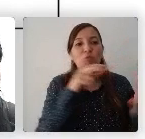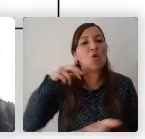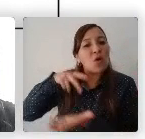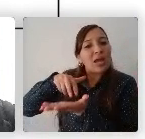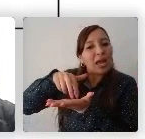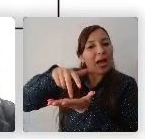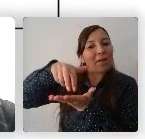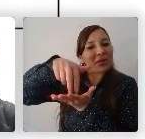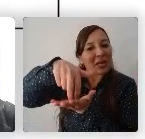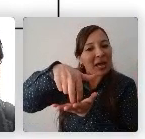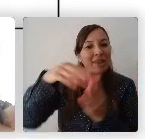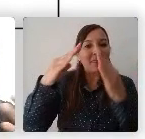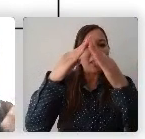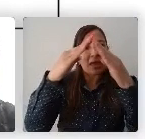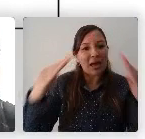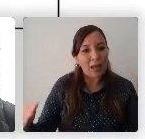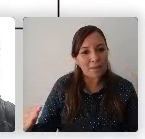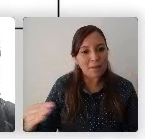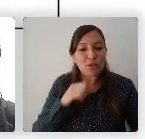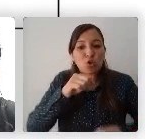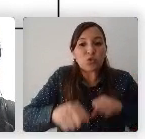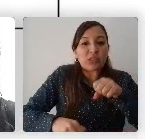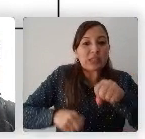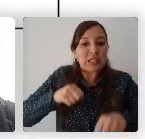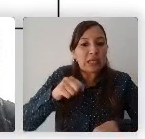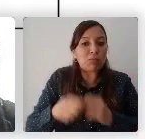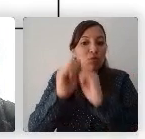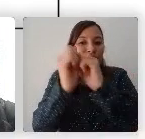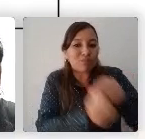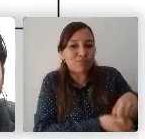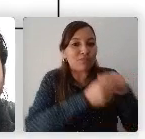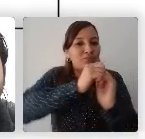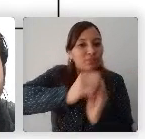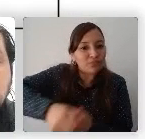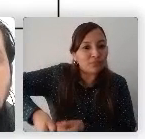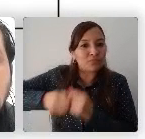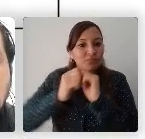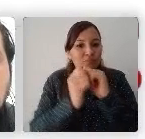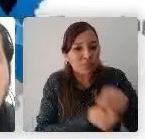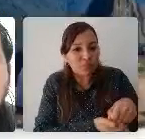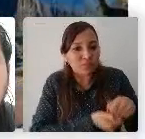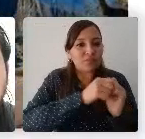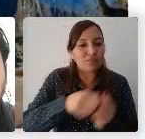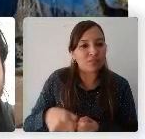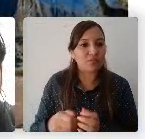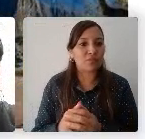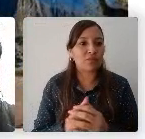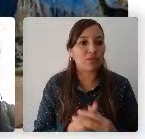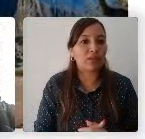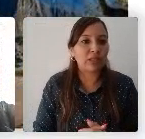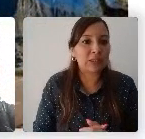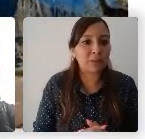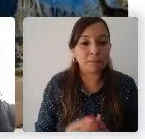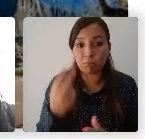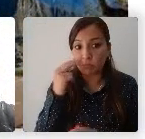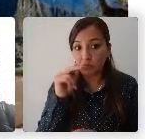actividades también de recreación. Entonces tenemos una diversidad de actividades que ofrecen. Vamos ahora a explorar cada uno